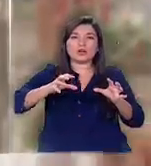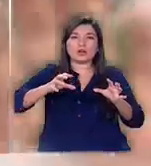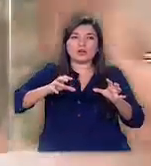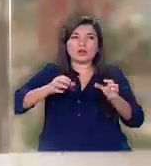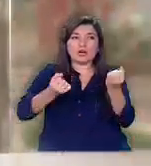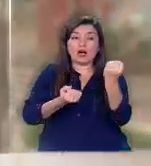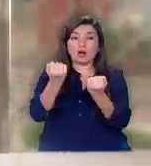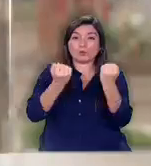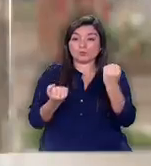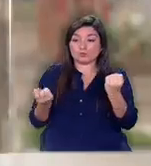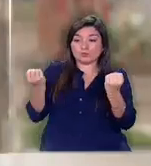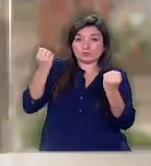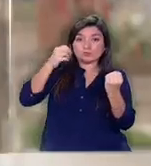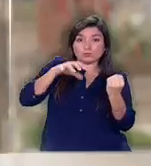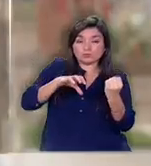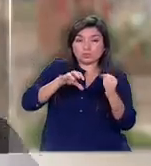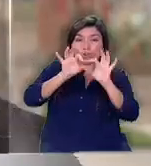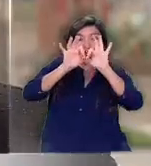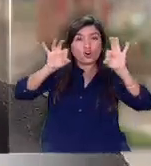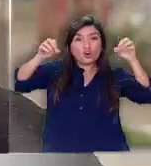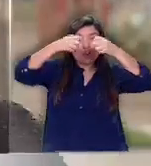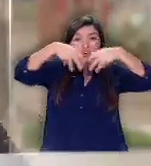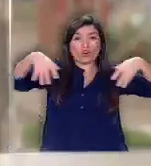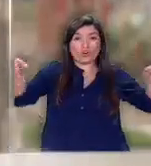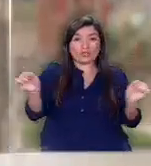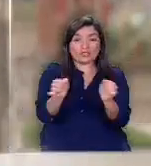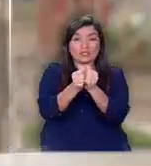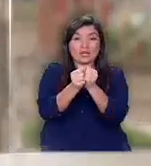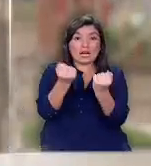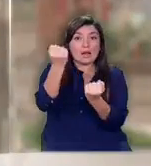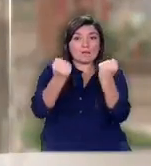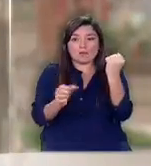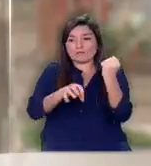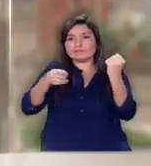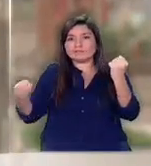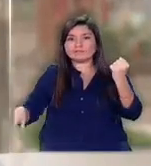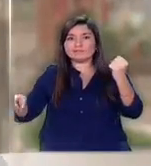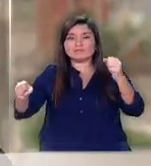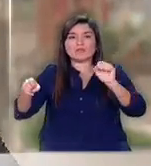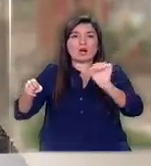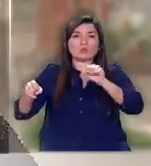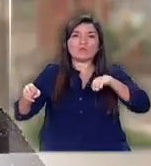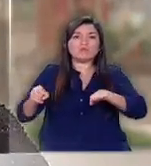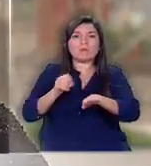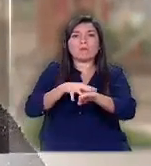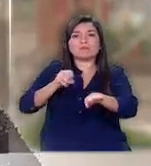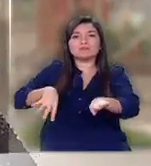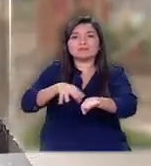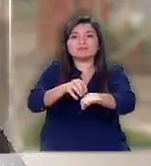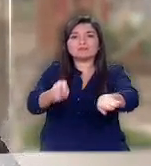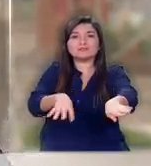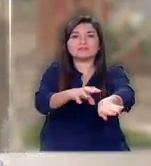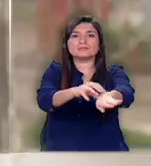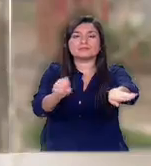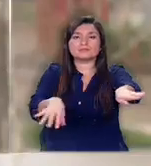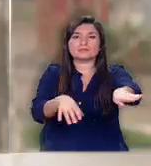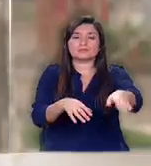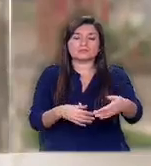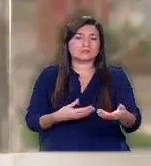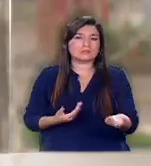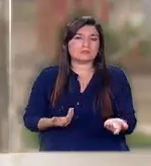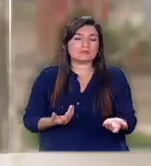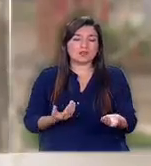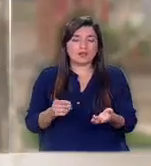las barras de mis cortinas arriba del camión, se fueron cayendo, los camiones no paraban. Era como